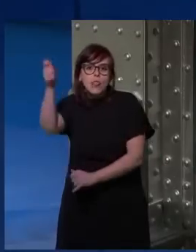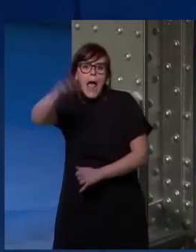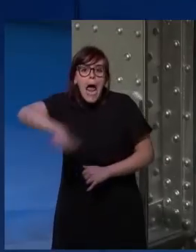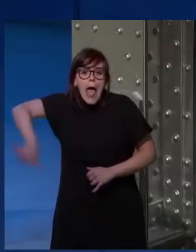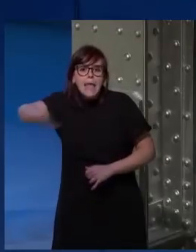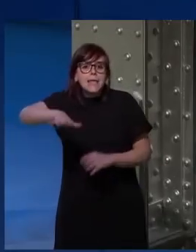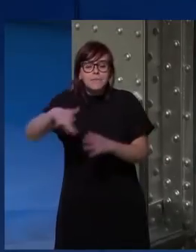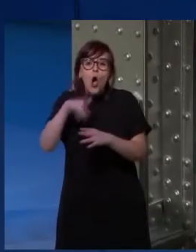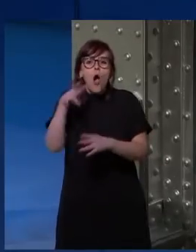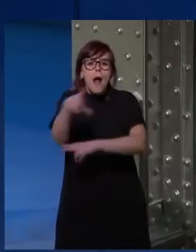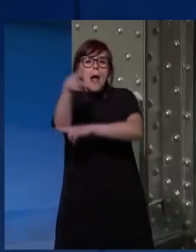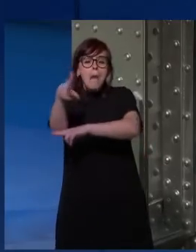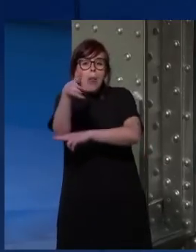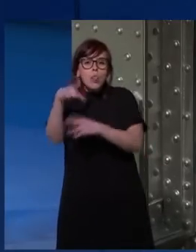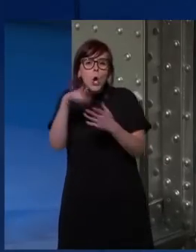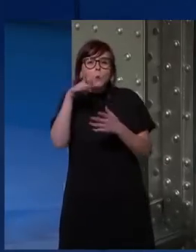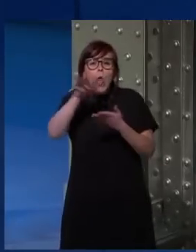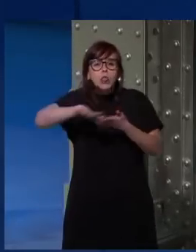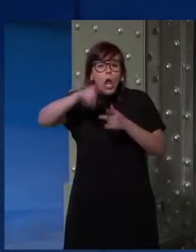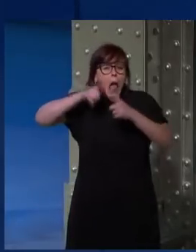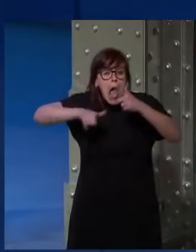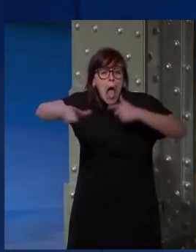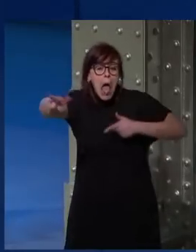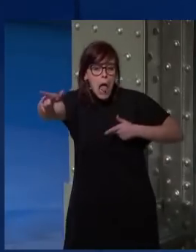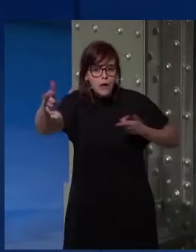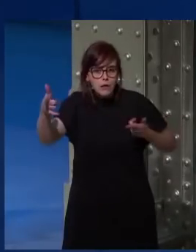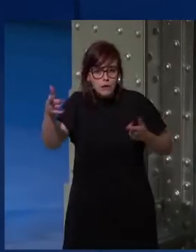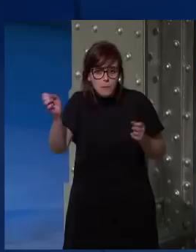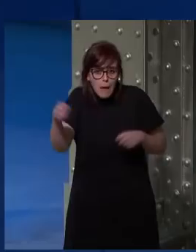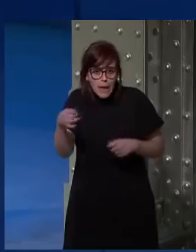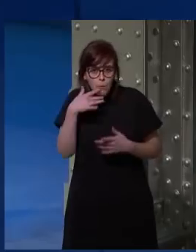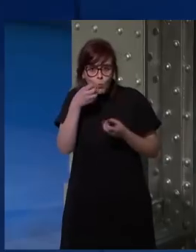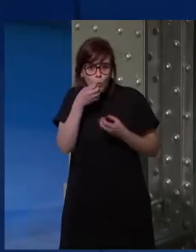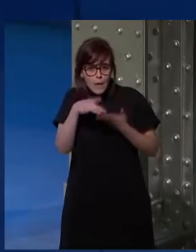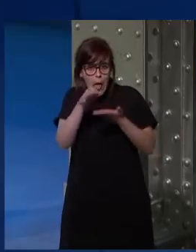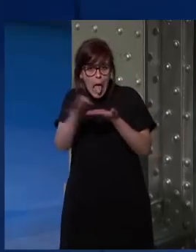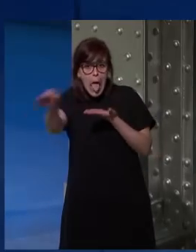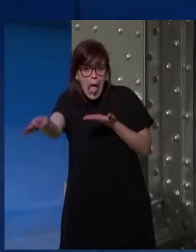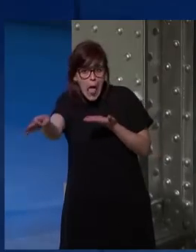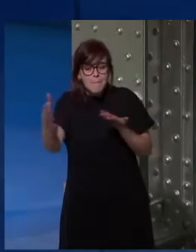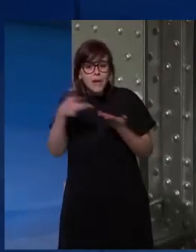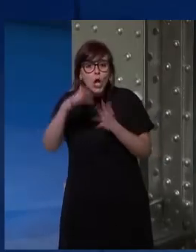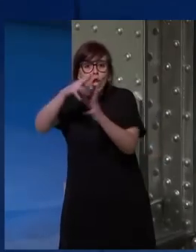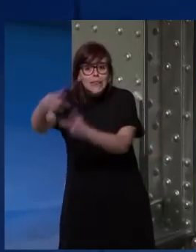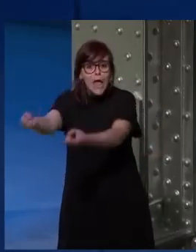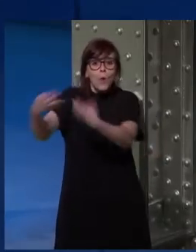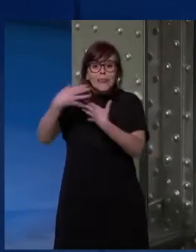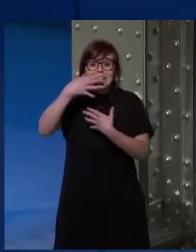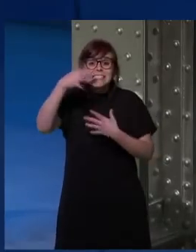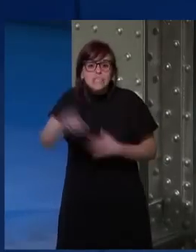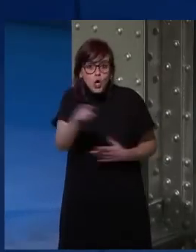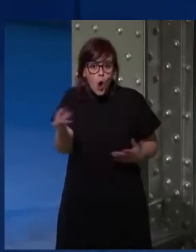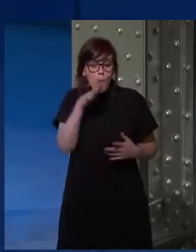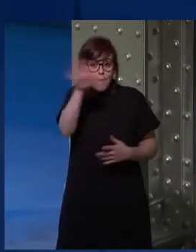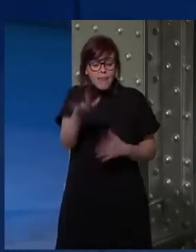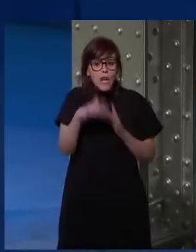está transmitiendo desde un sitio muy difícil, dices, vale, pero ¿sabe lo que pasa? O sea, ¿me va a contar lo que pasa o la cosa está en que llega